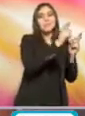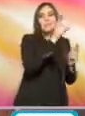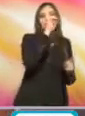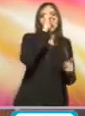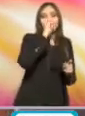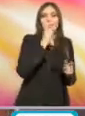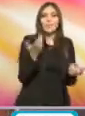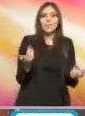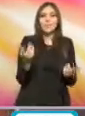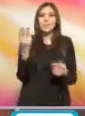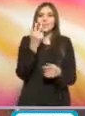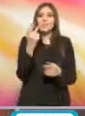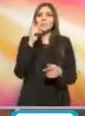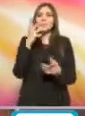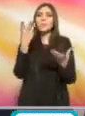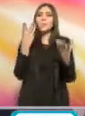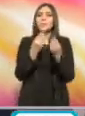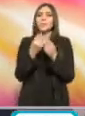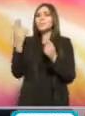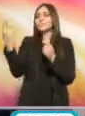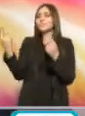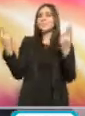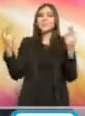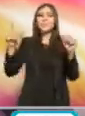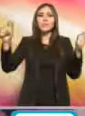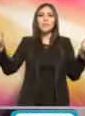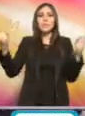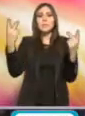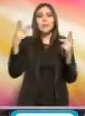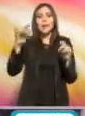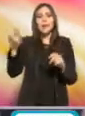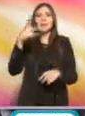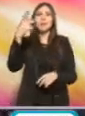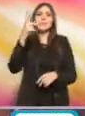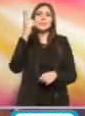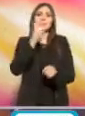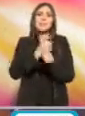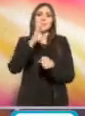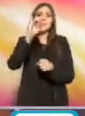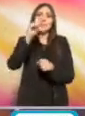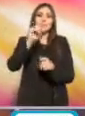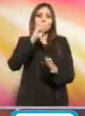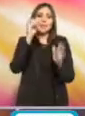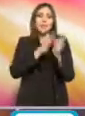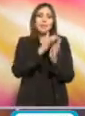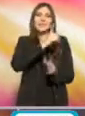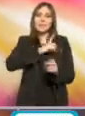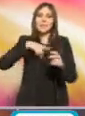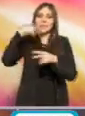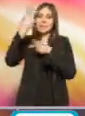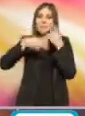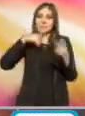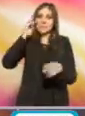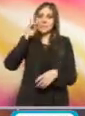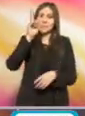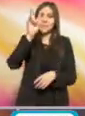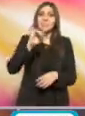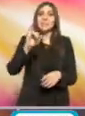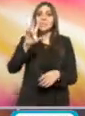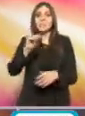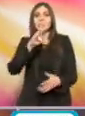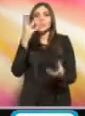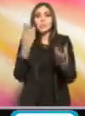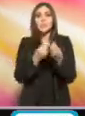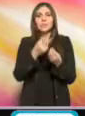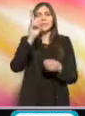acaban juntos por su primera cita. Ahí está. No, ¿Alguna u otra? vayan a ver para ver si acaban juntos o no, Ajá. sí, pero es muy divertido